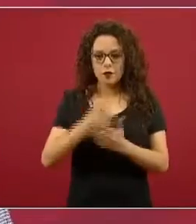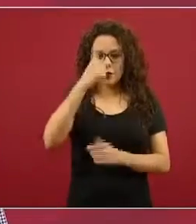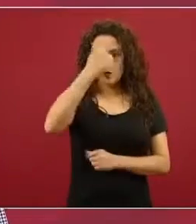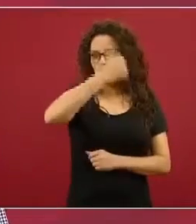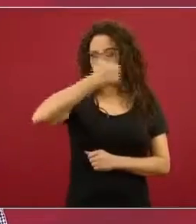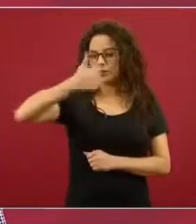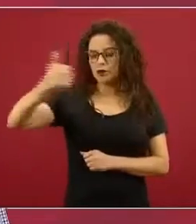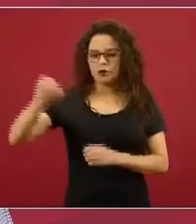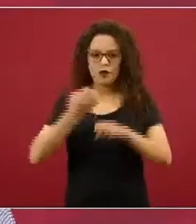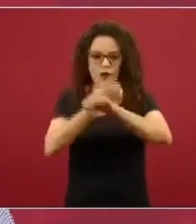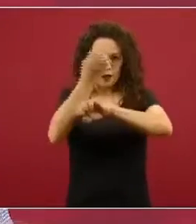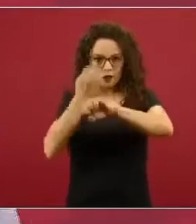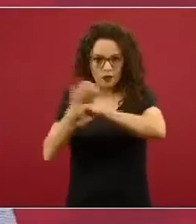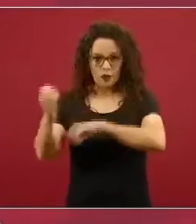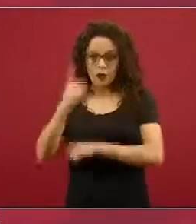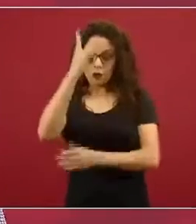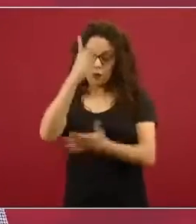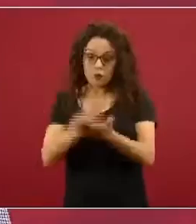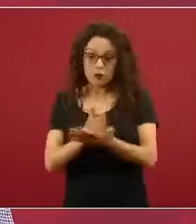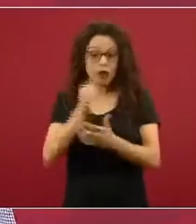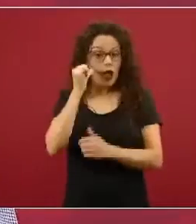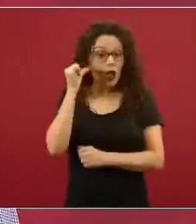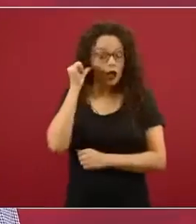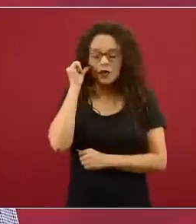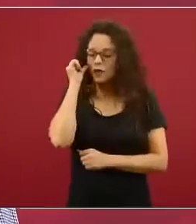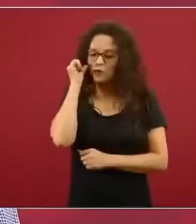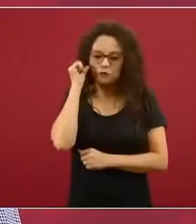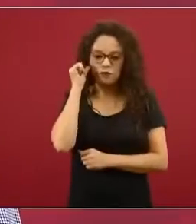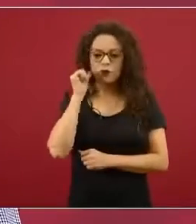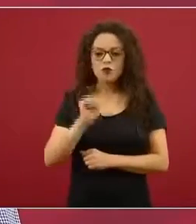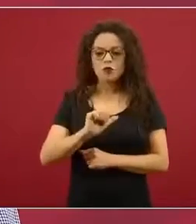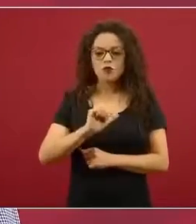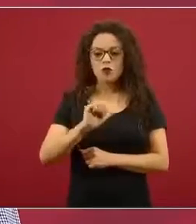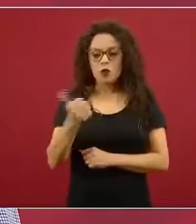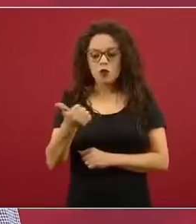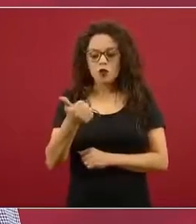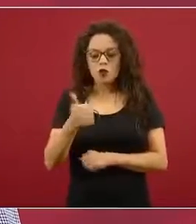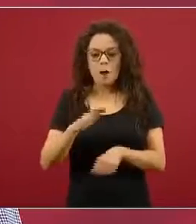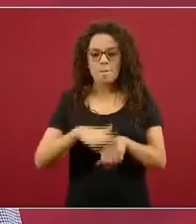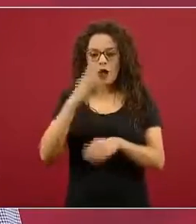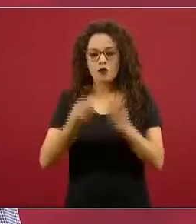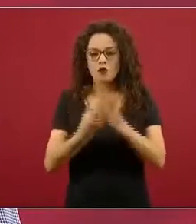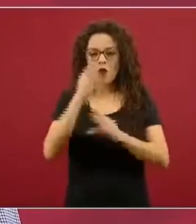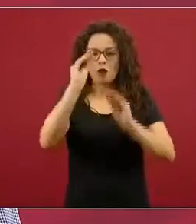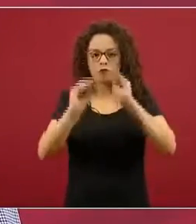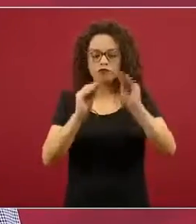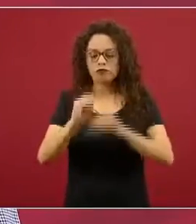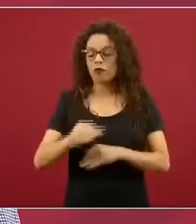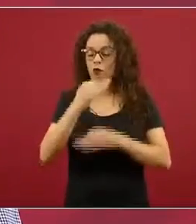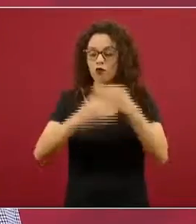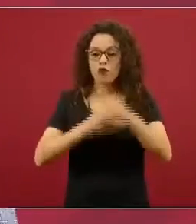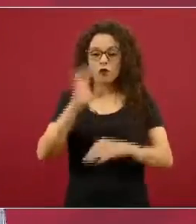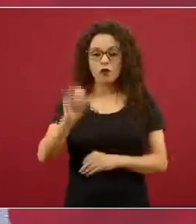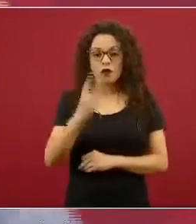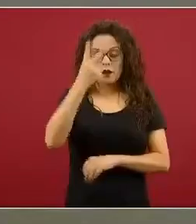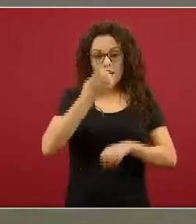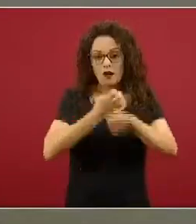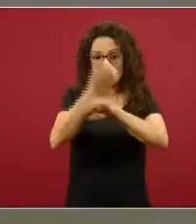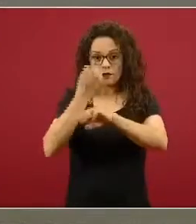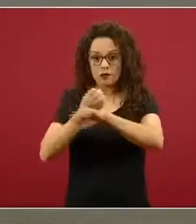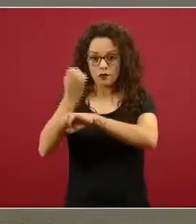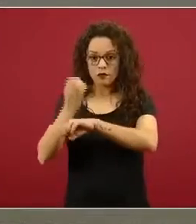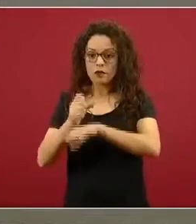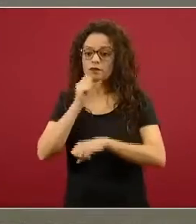no solamente las entidades que presentamos ayer, sino una actualización de todas las 32 entidades, un poco también